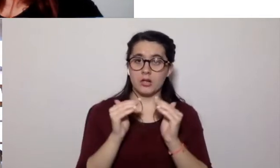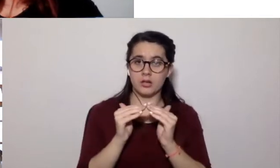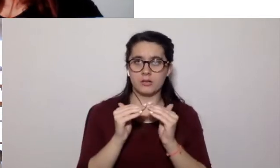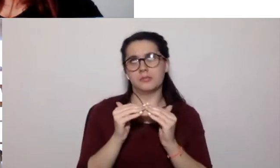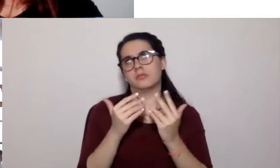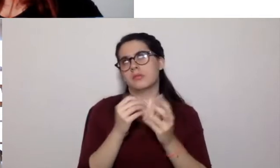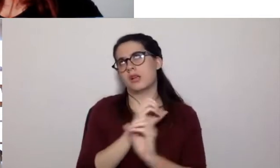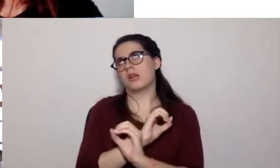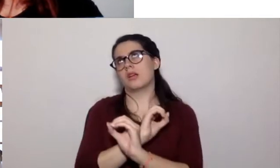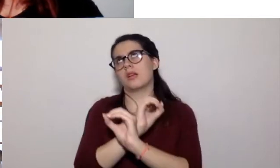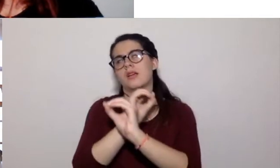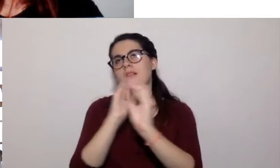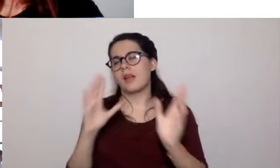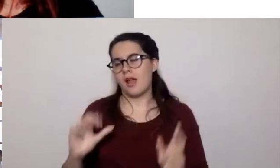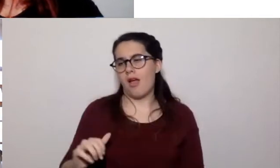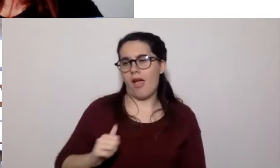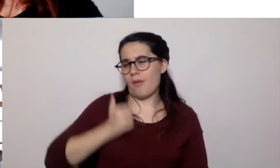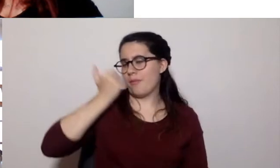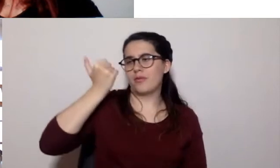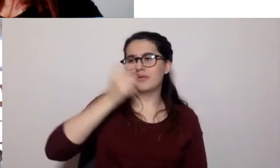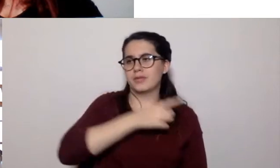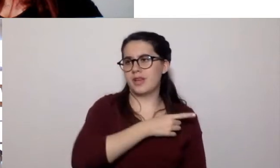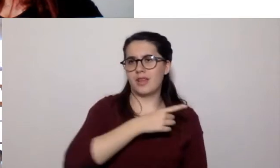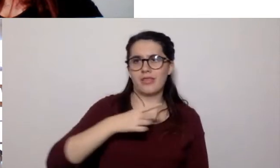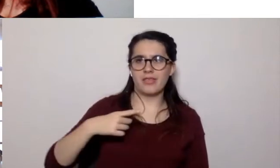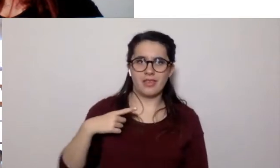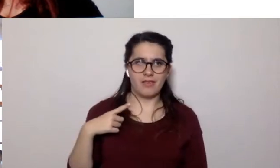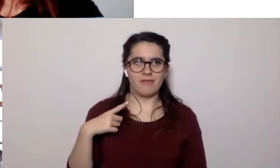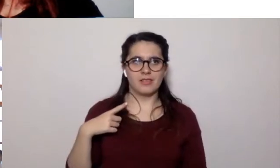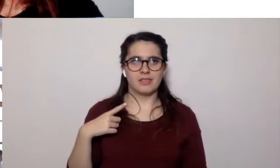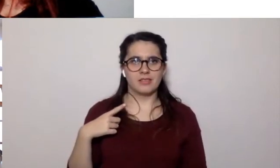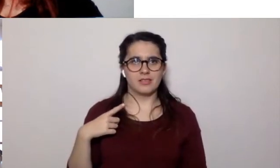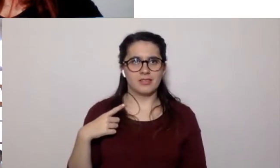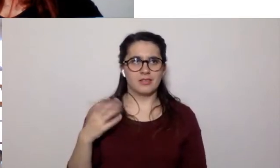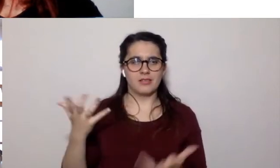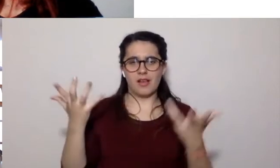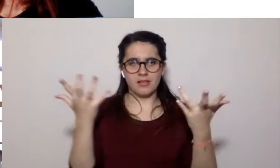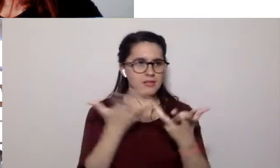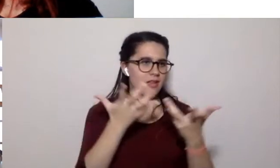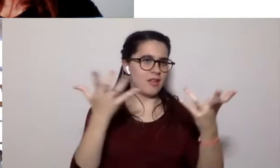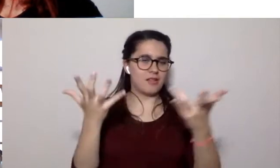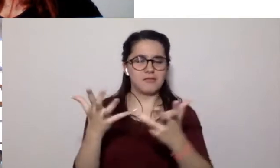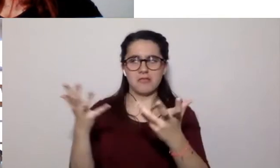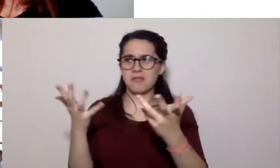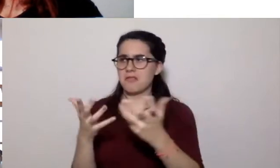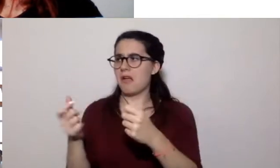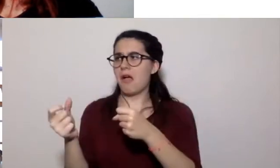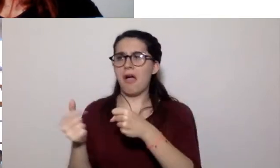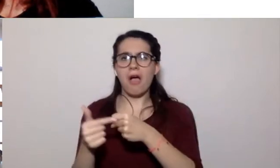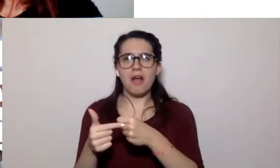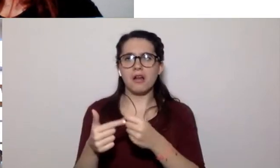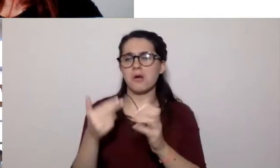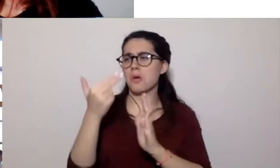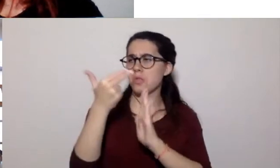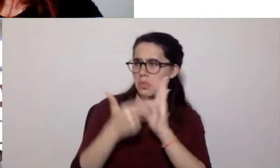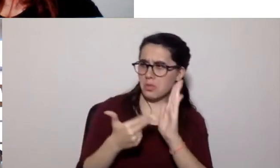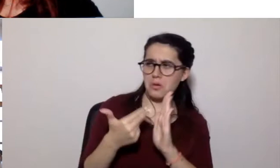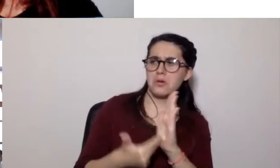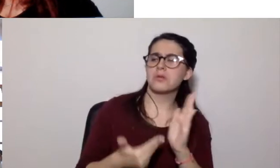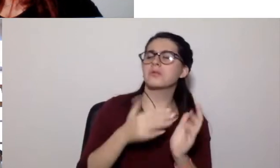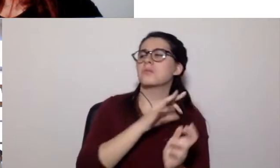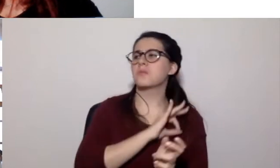que aprovechar y hay mil cosas que puedes hacer, ¿no? Sí puedes tomar un curso, sí puedes